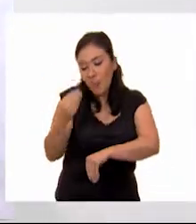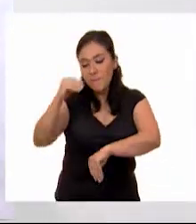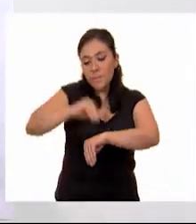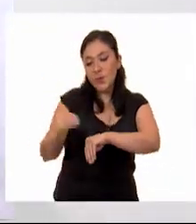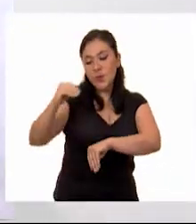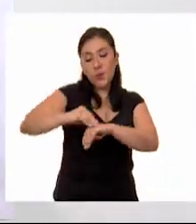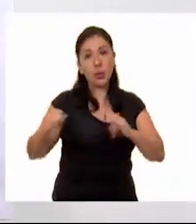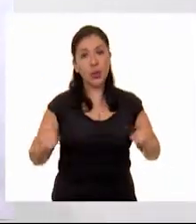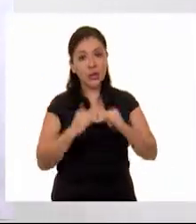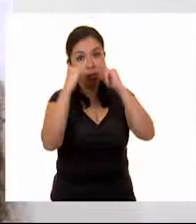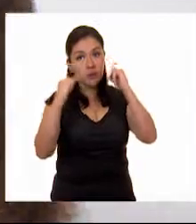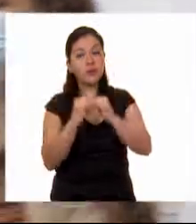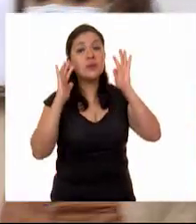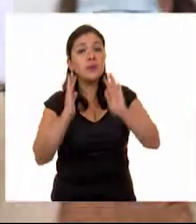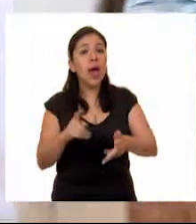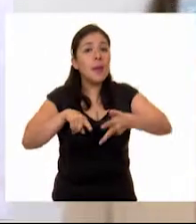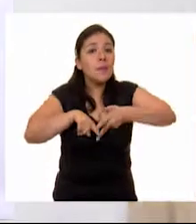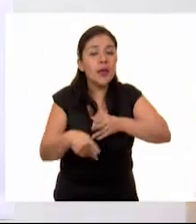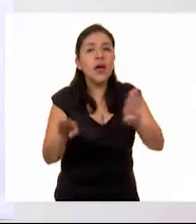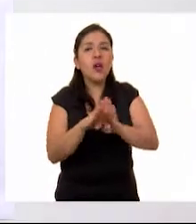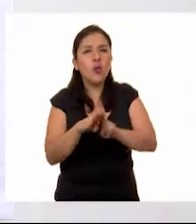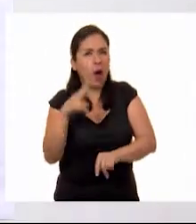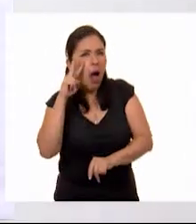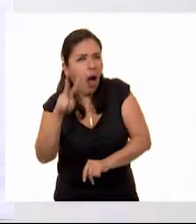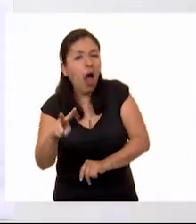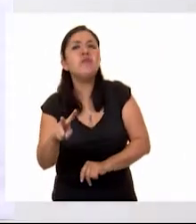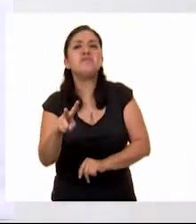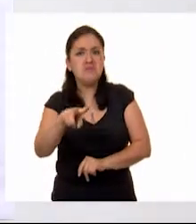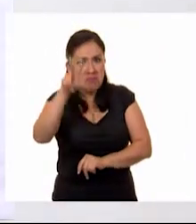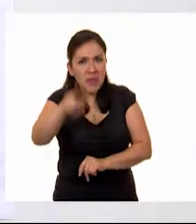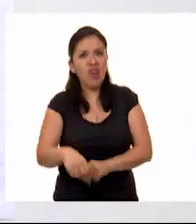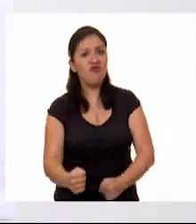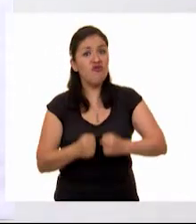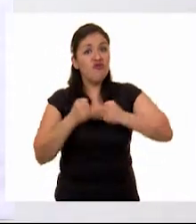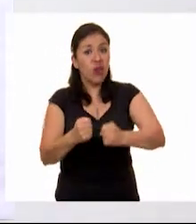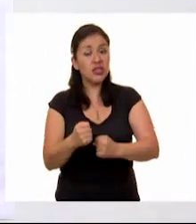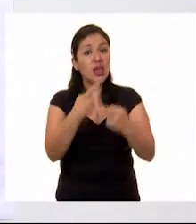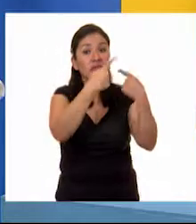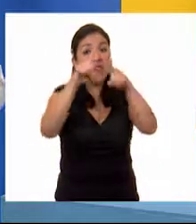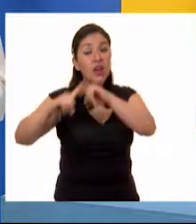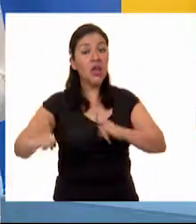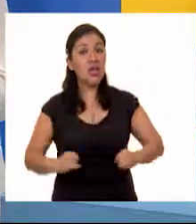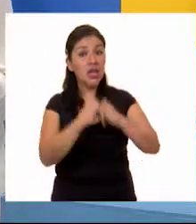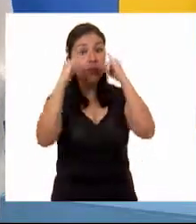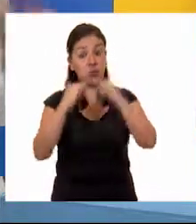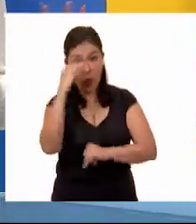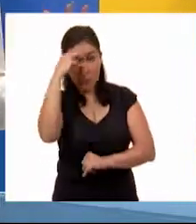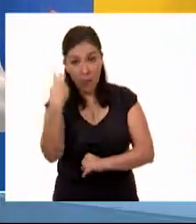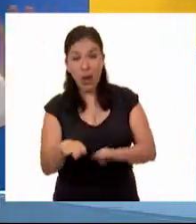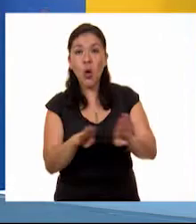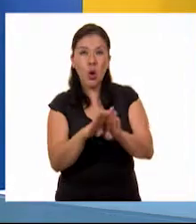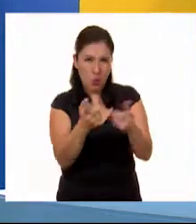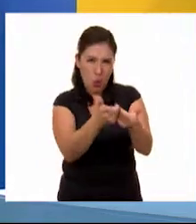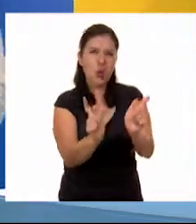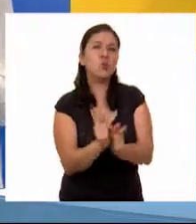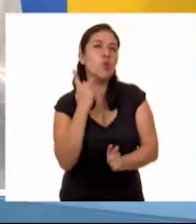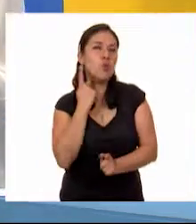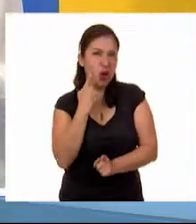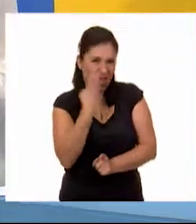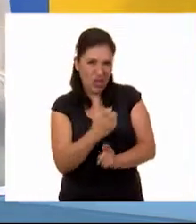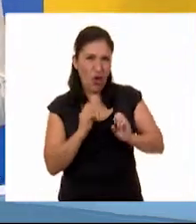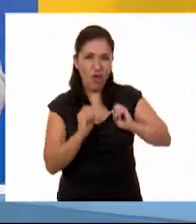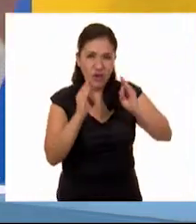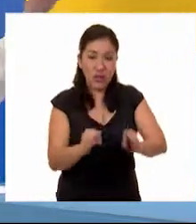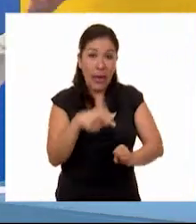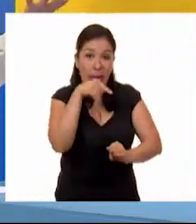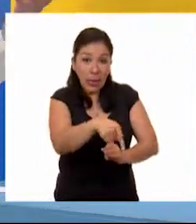institucionalización, porque comienza a dar indicios de que la fuerza que adquirían las nuevas instituciones mexicanas, como el partido oficial,